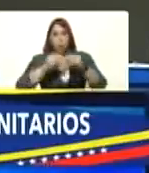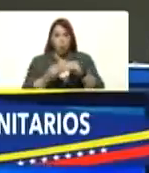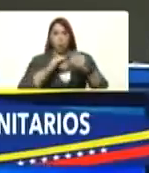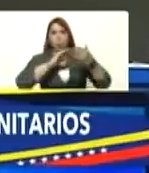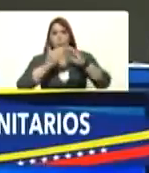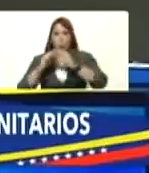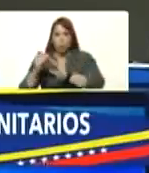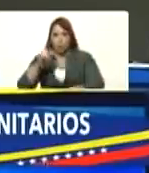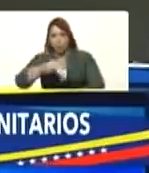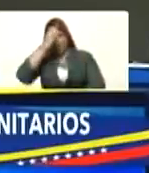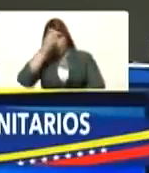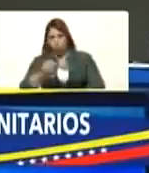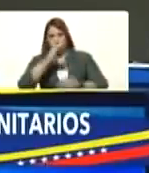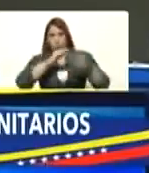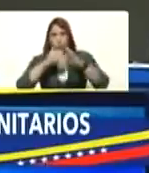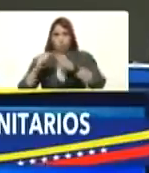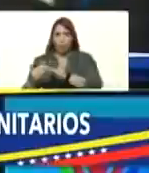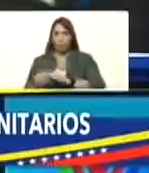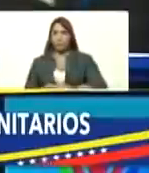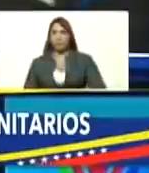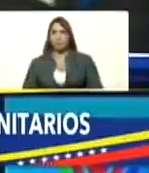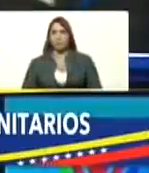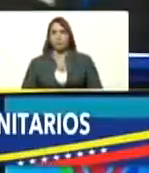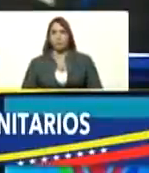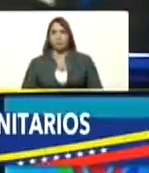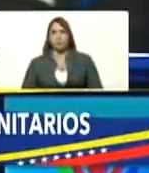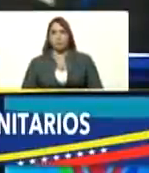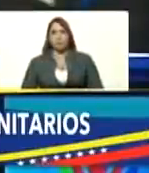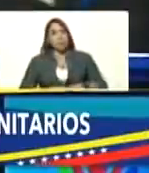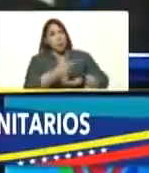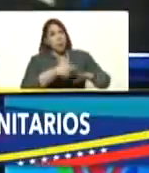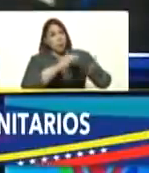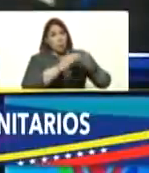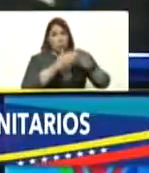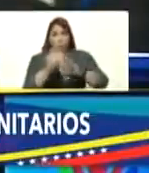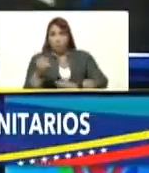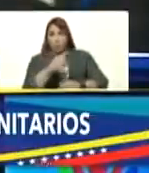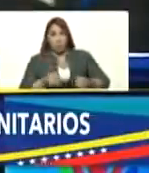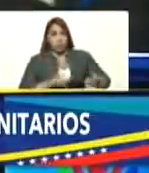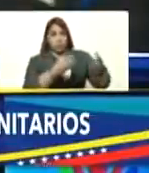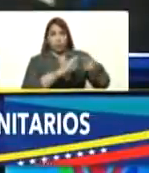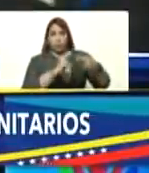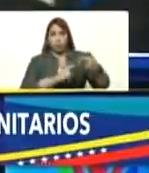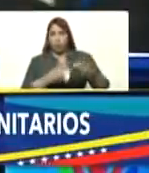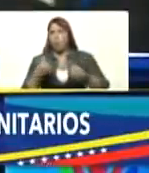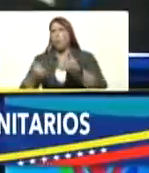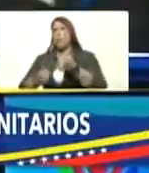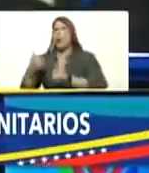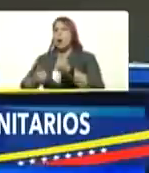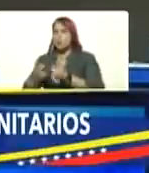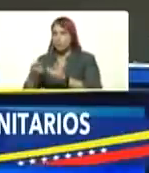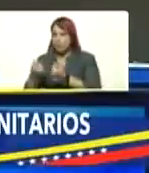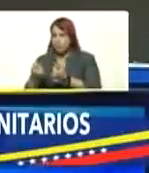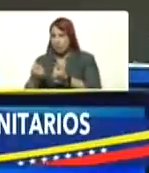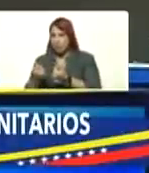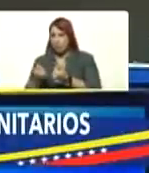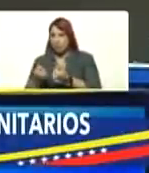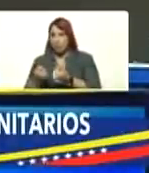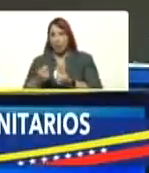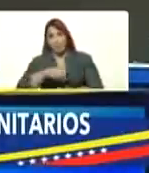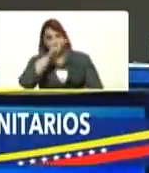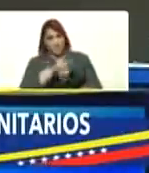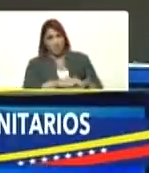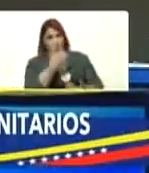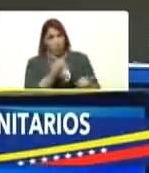consejos comunales, ministra Nori. El gobierno comunitario no ejecuta los recursos. ¿Y cuánta plata le vas a meter? Ya aprobé esta semana, le